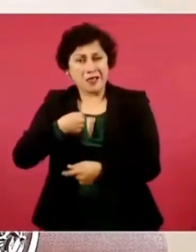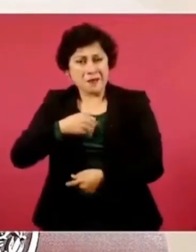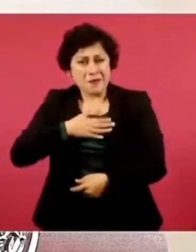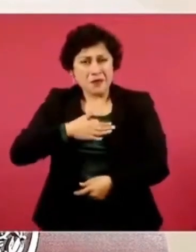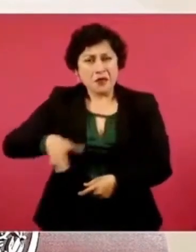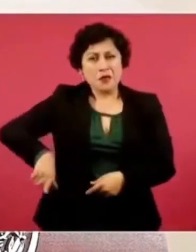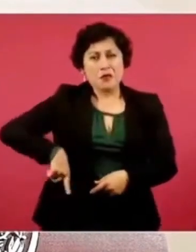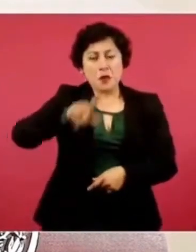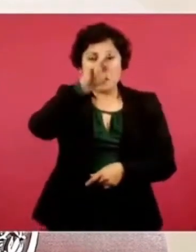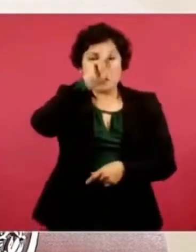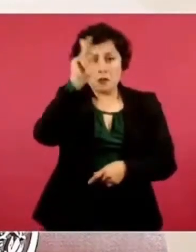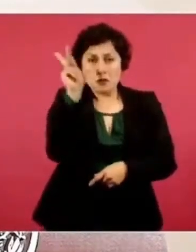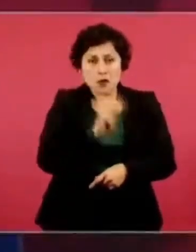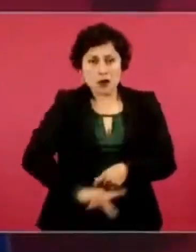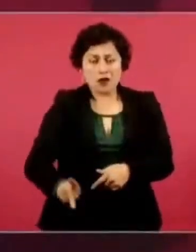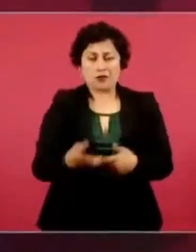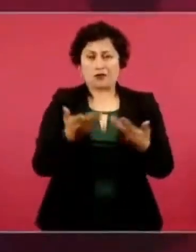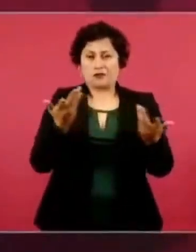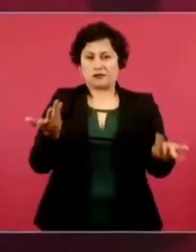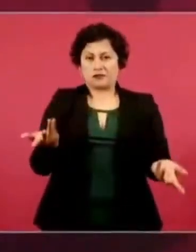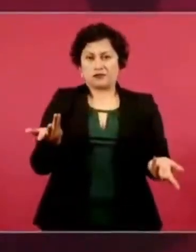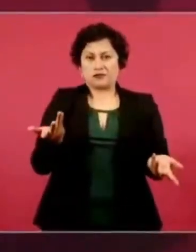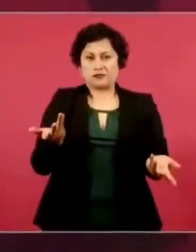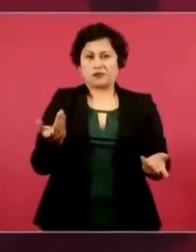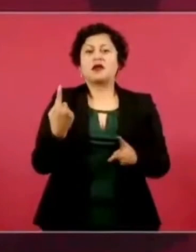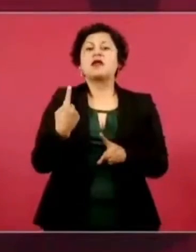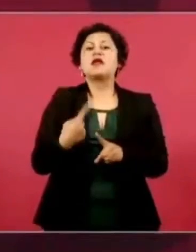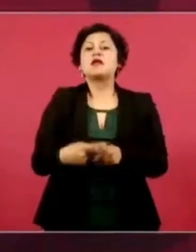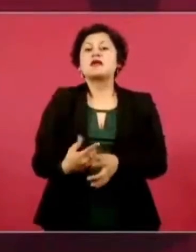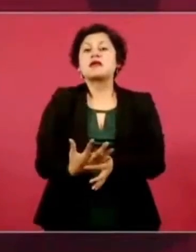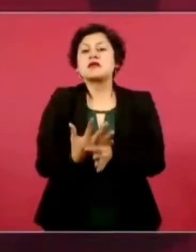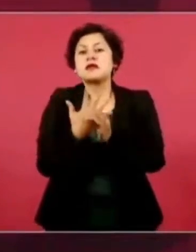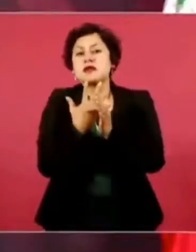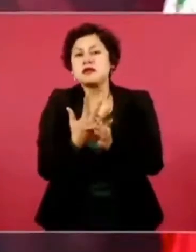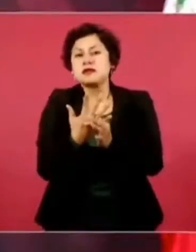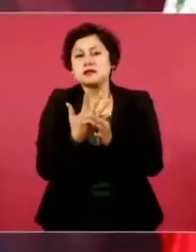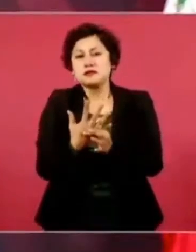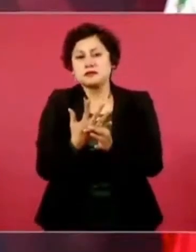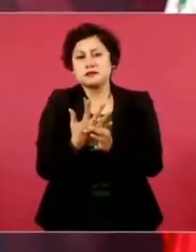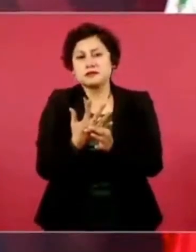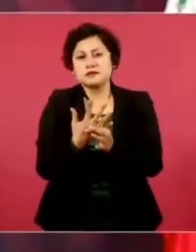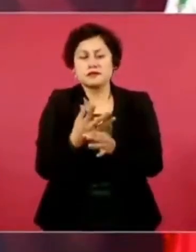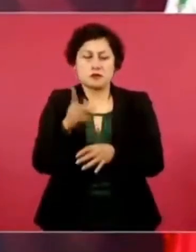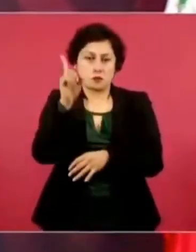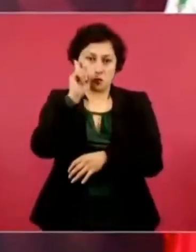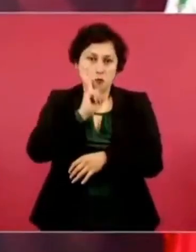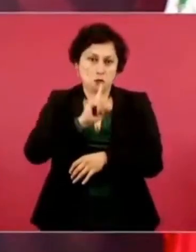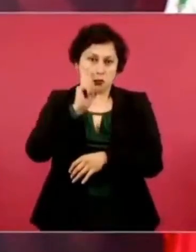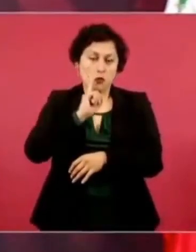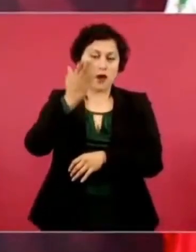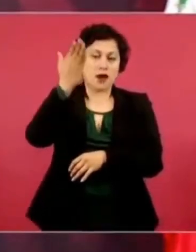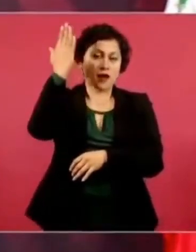Y lo dice la señora que estaba a cargo